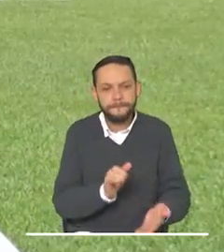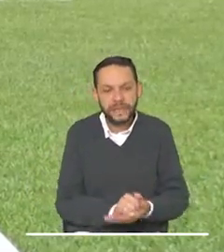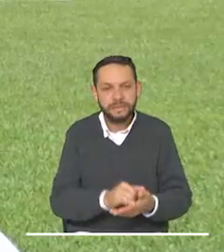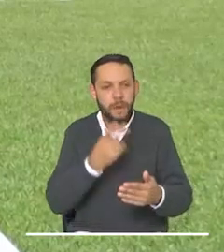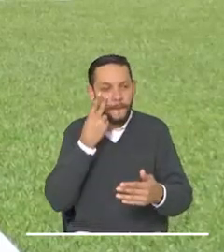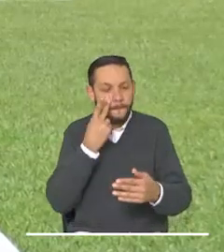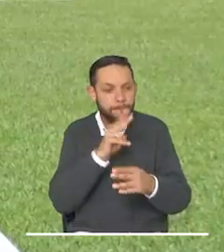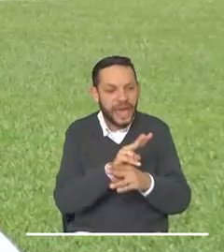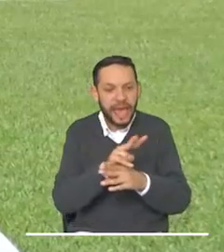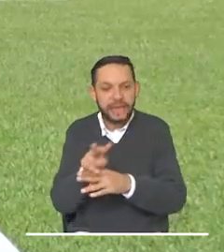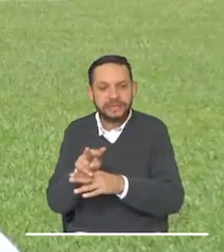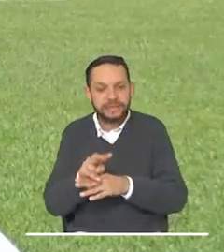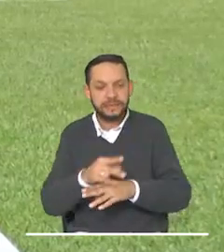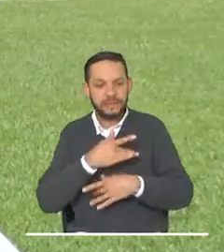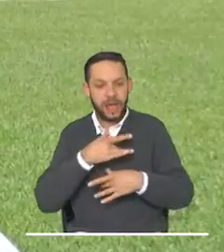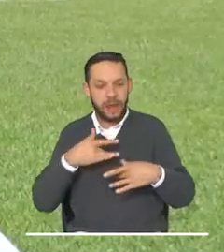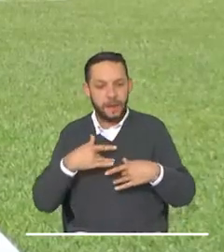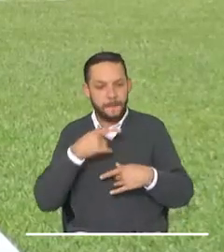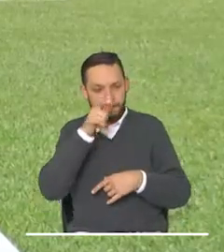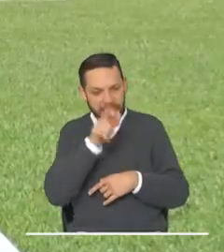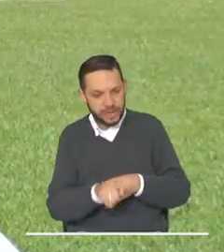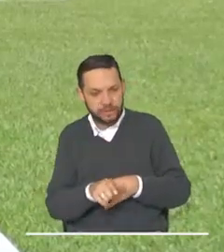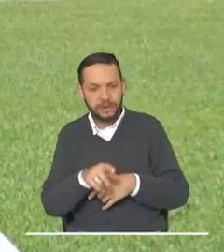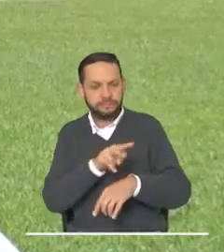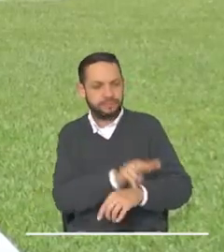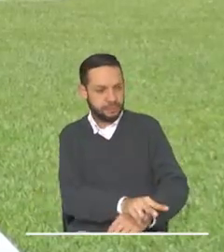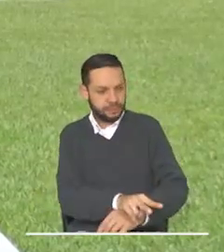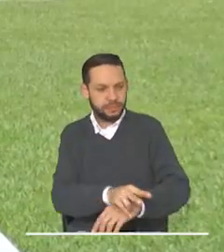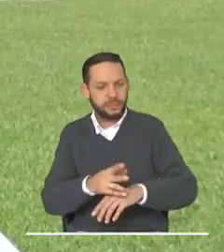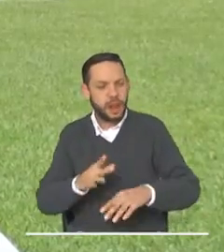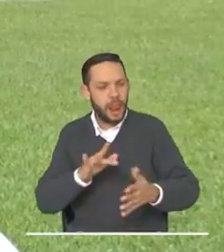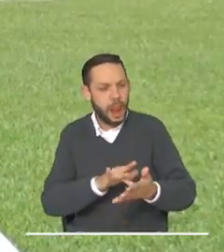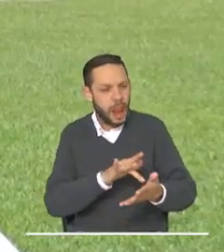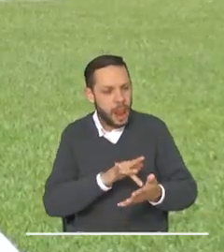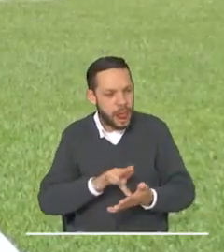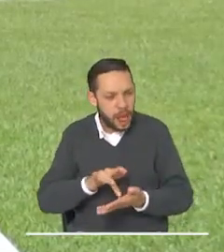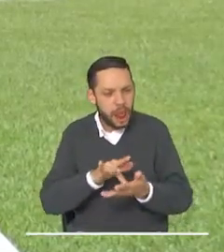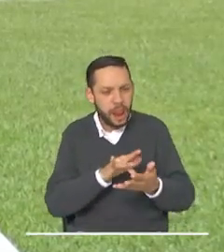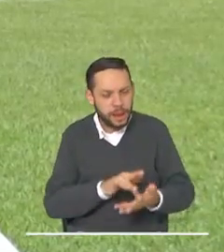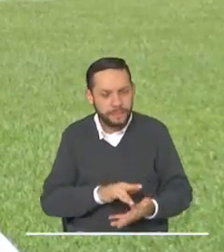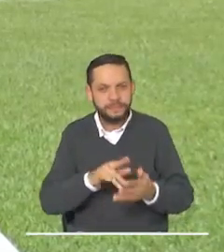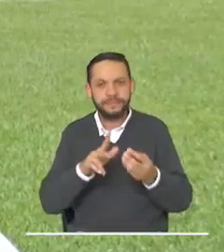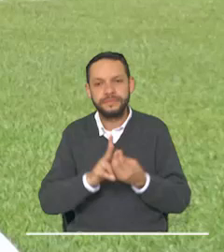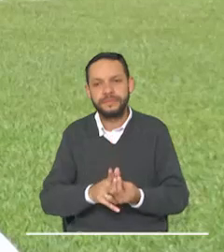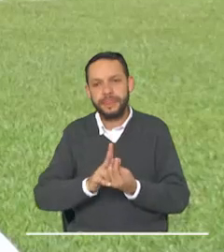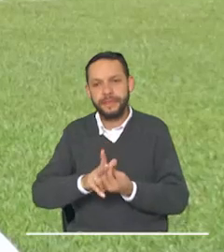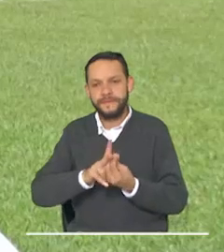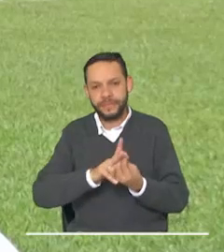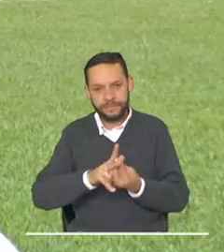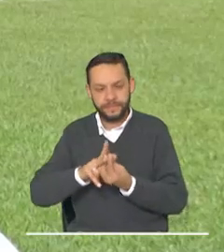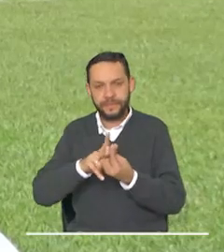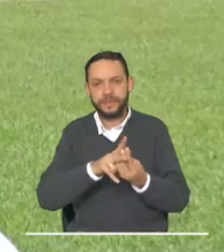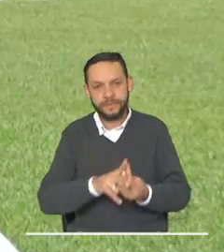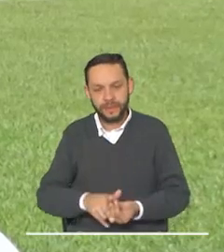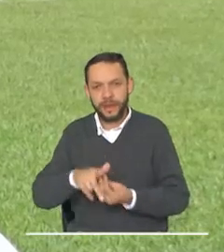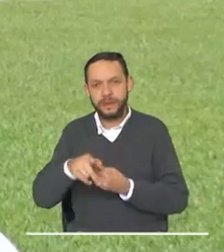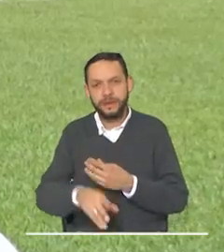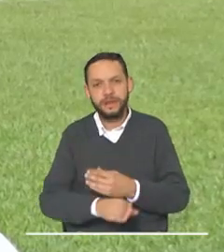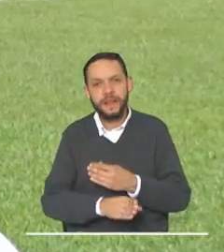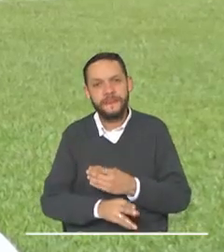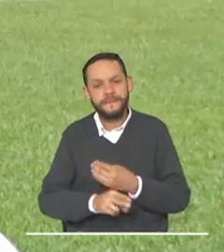la Salud Mental desde otro lugar desde otra postura y crear una herramienta llamada en este momento